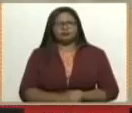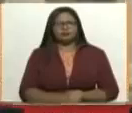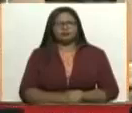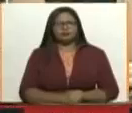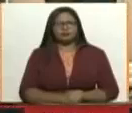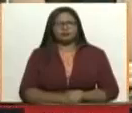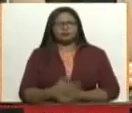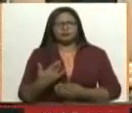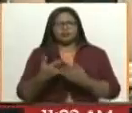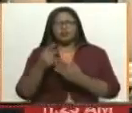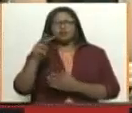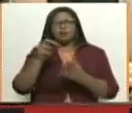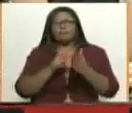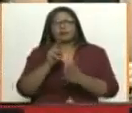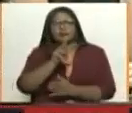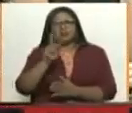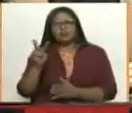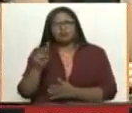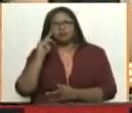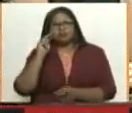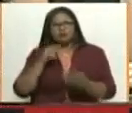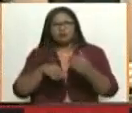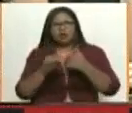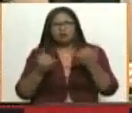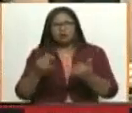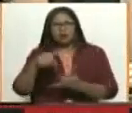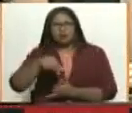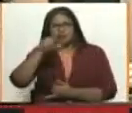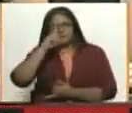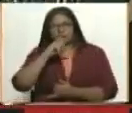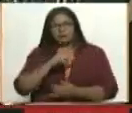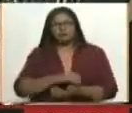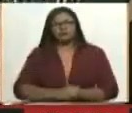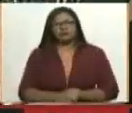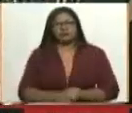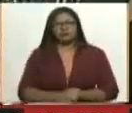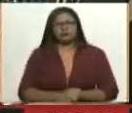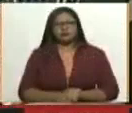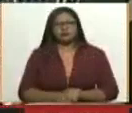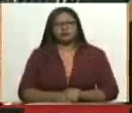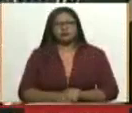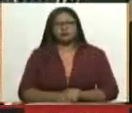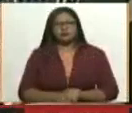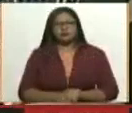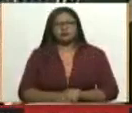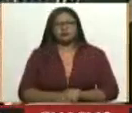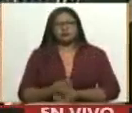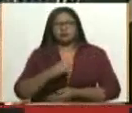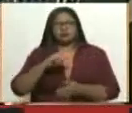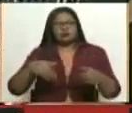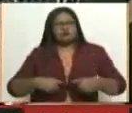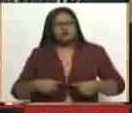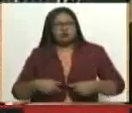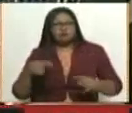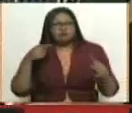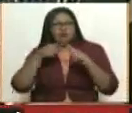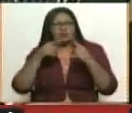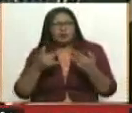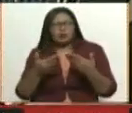Durante 2022 y lo que va de este año, nuestros esfuerzos han estado dirigidos